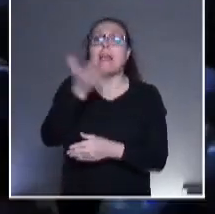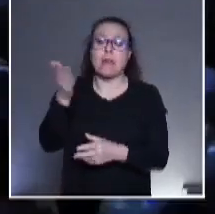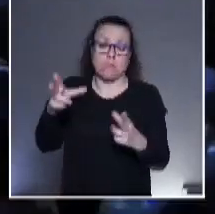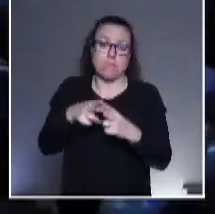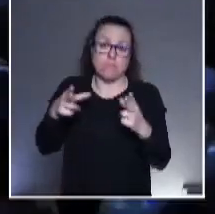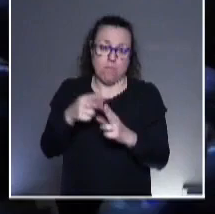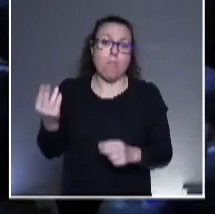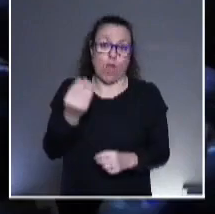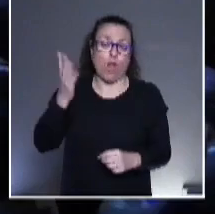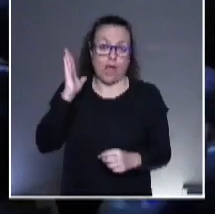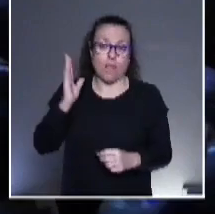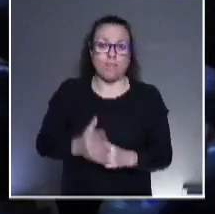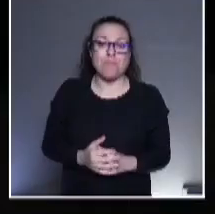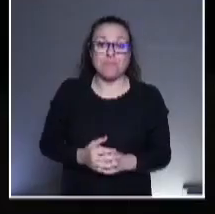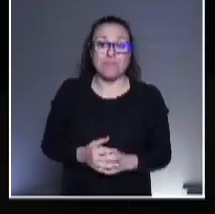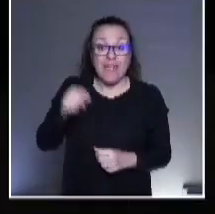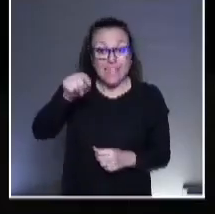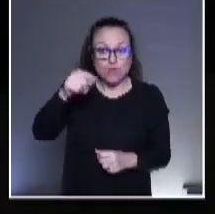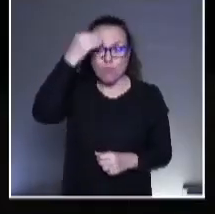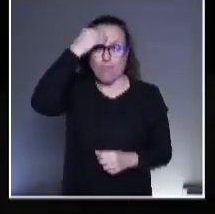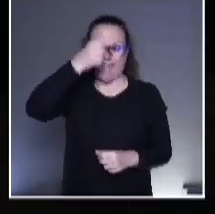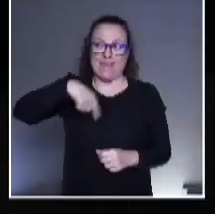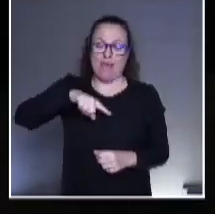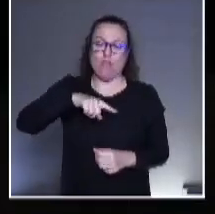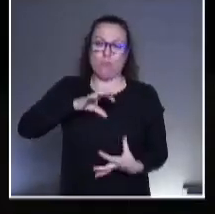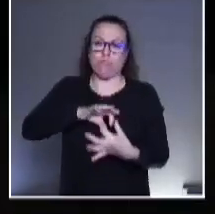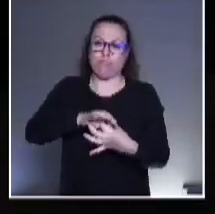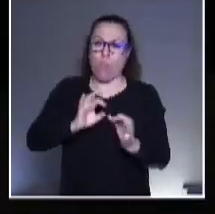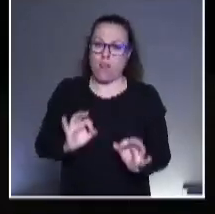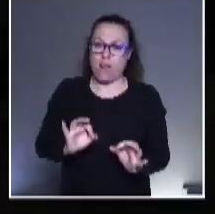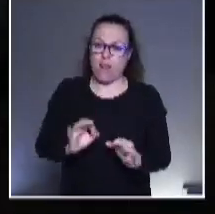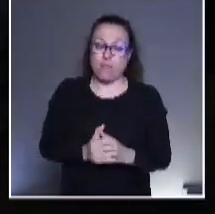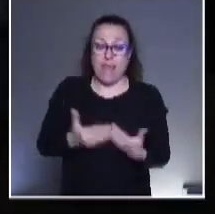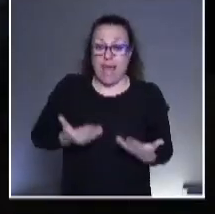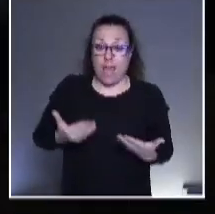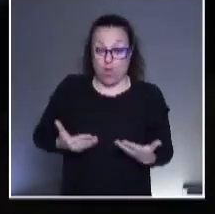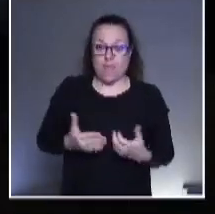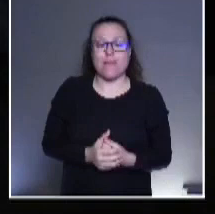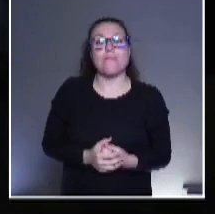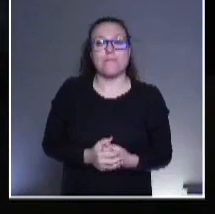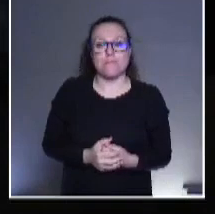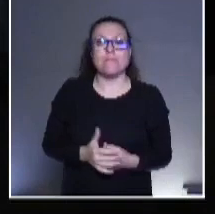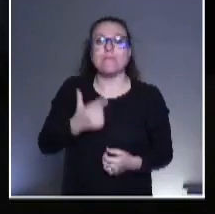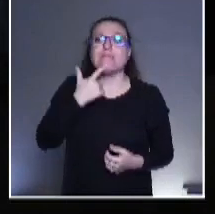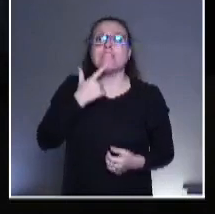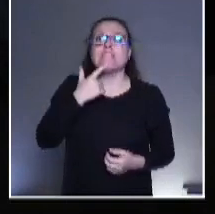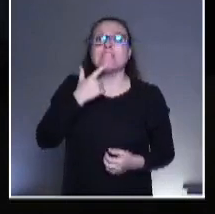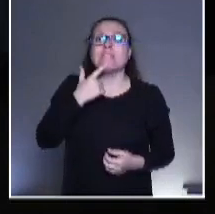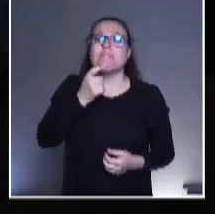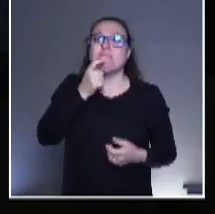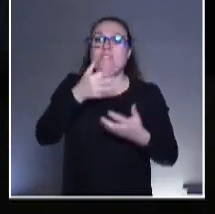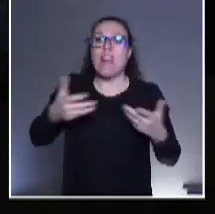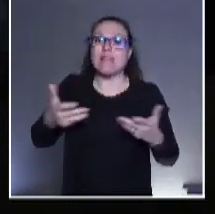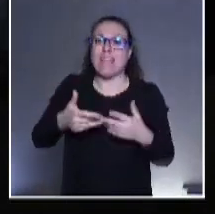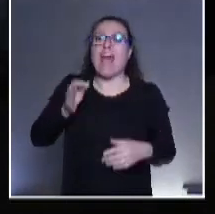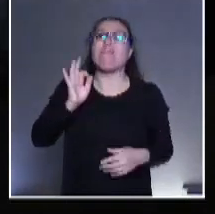esto es lo que nos hemos planteado nosotros. Voy a hacer a continuación una afirmación que es tópica